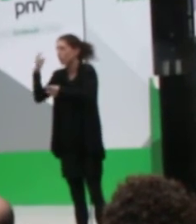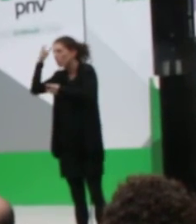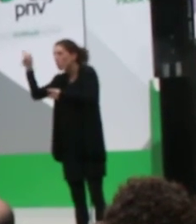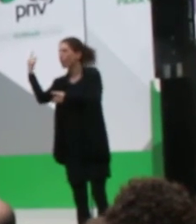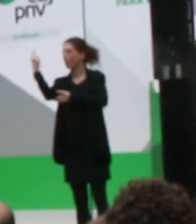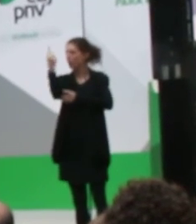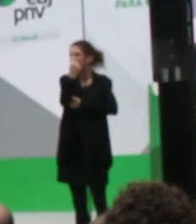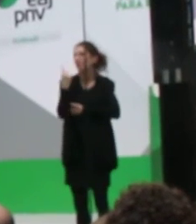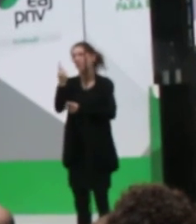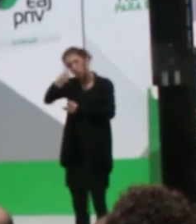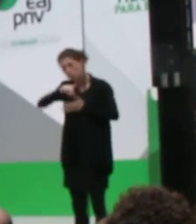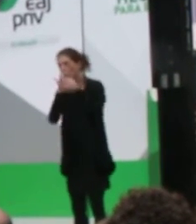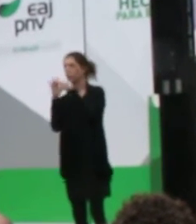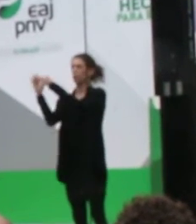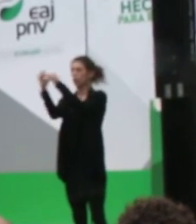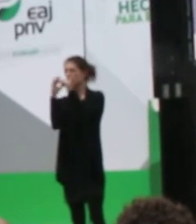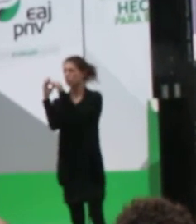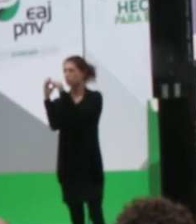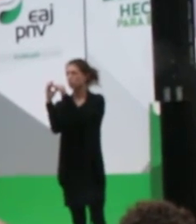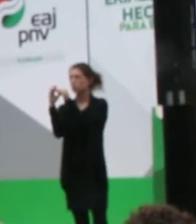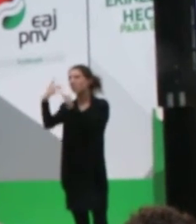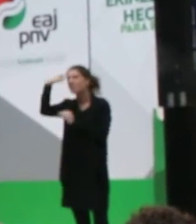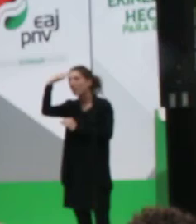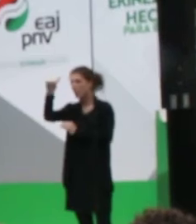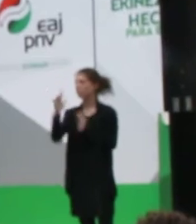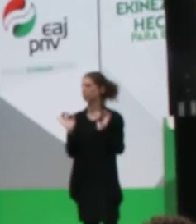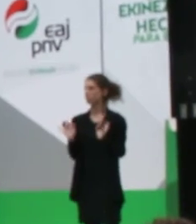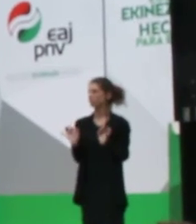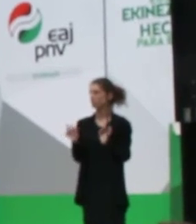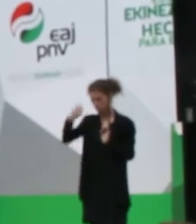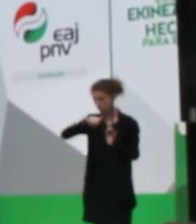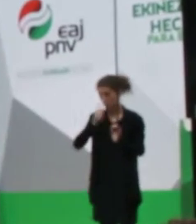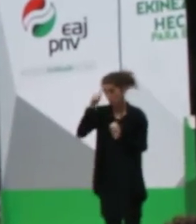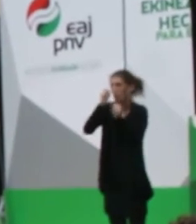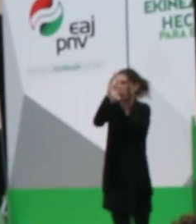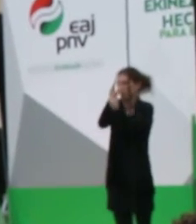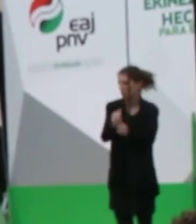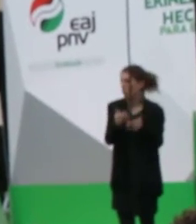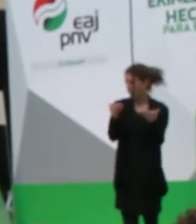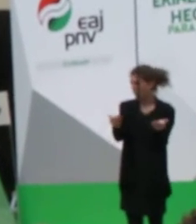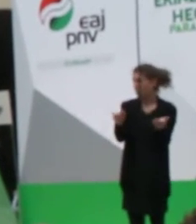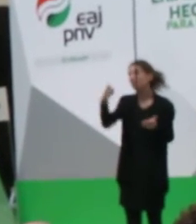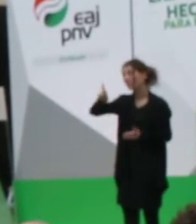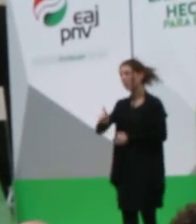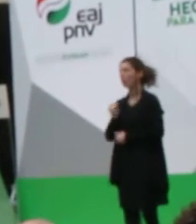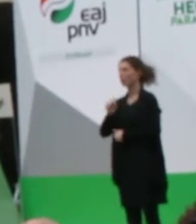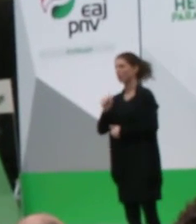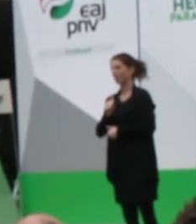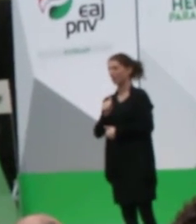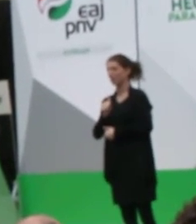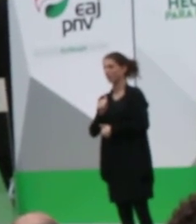el valor de la acción conjunta. Sabemos cuáles son los retos y también las